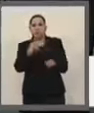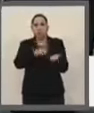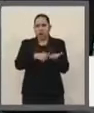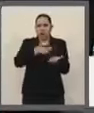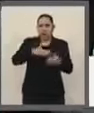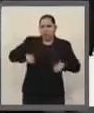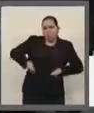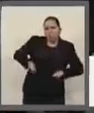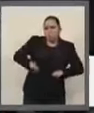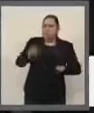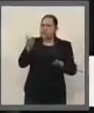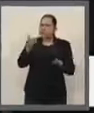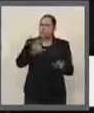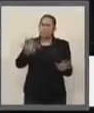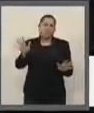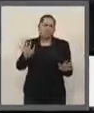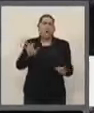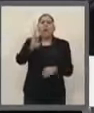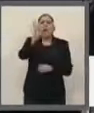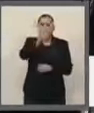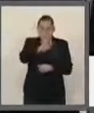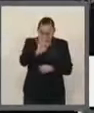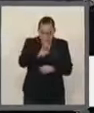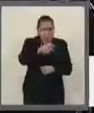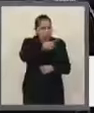pueblo. Podemos cometer errores y